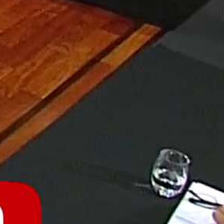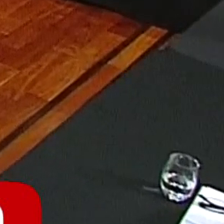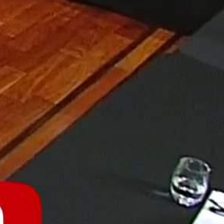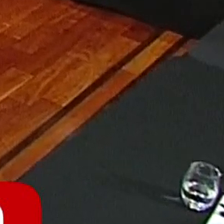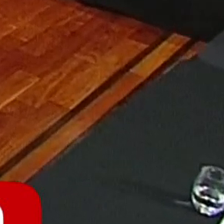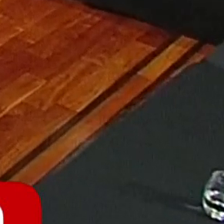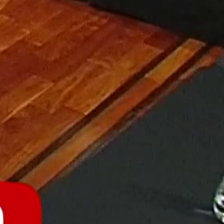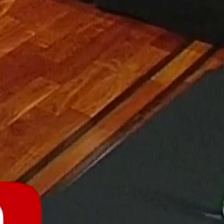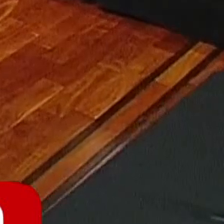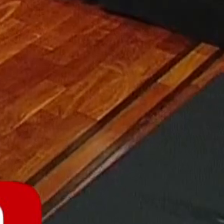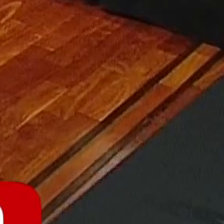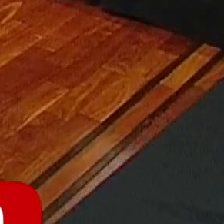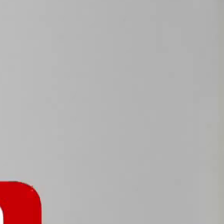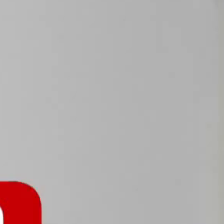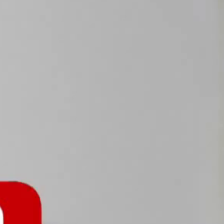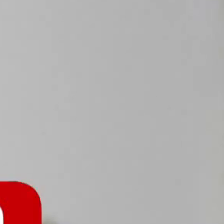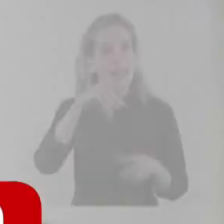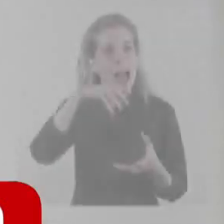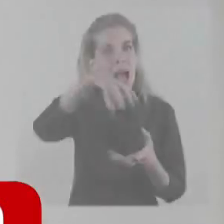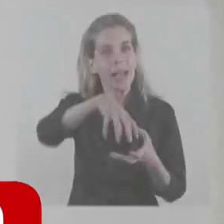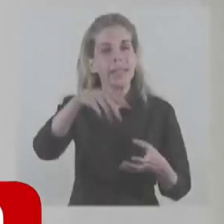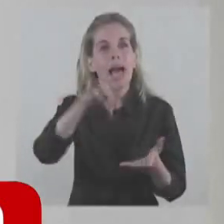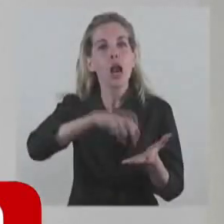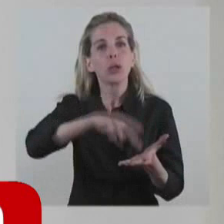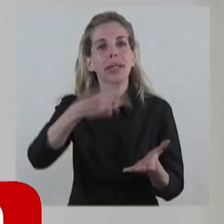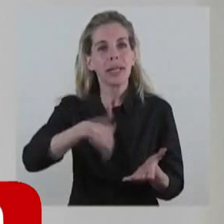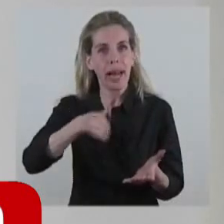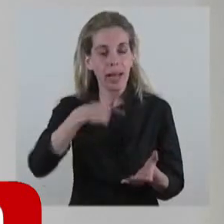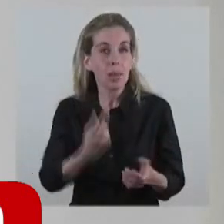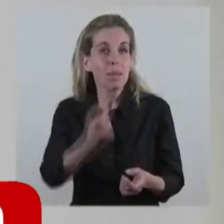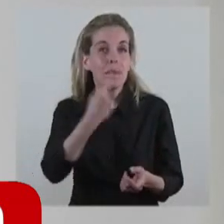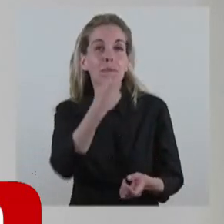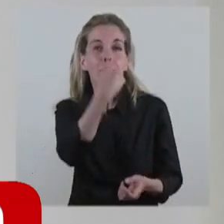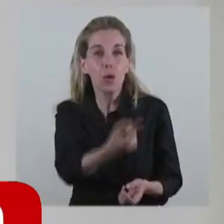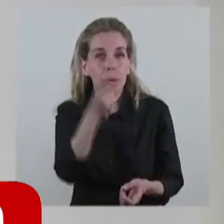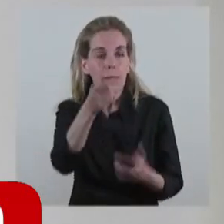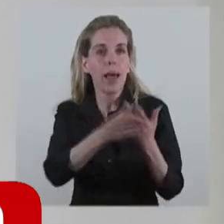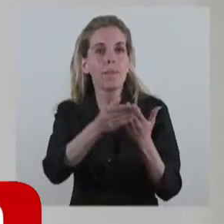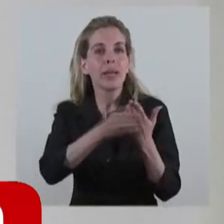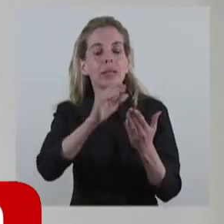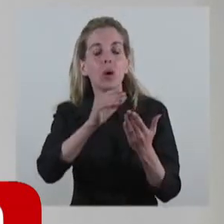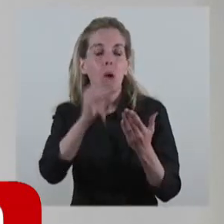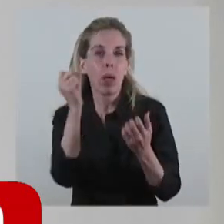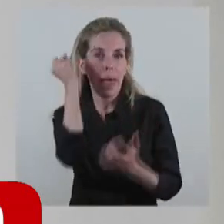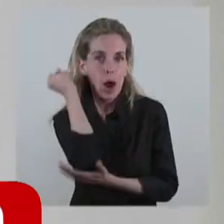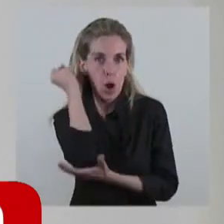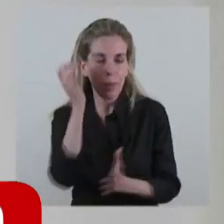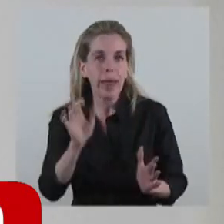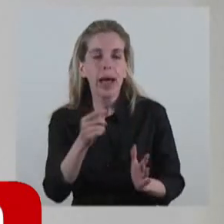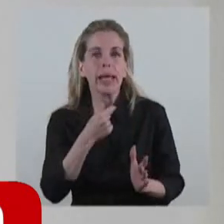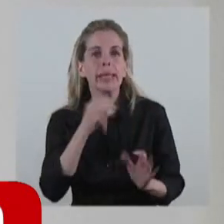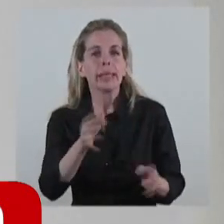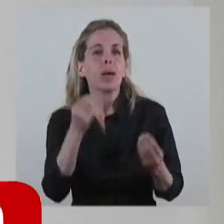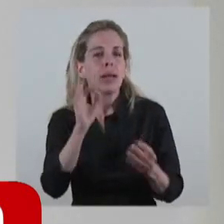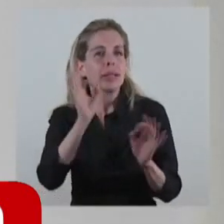Buenas tardes, Marina De Vita de la Agencia Noticias Argentinas. La primera pregunta es para el ministro Guzmán. Teniendo en cuenta de que